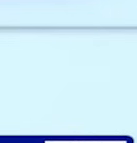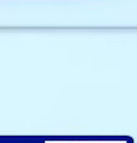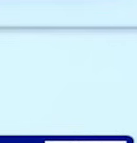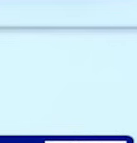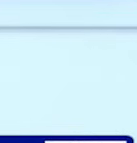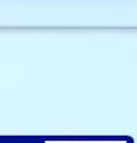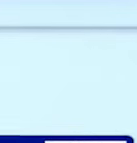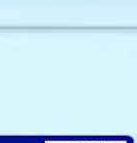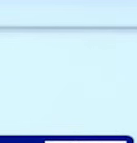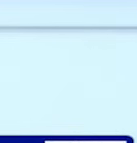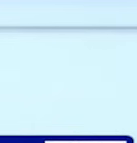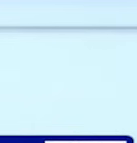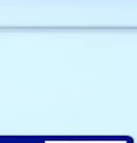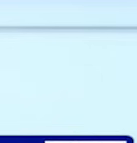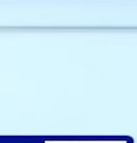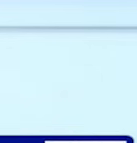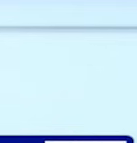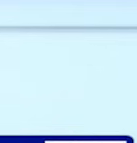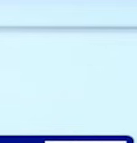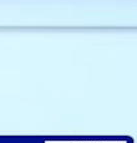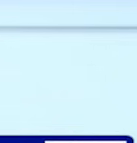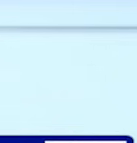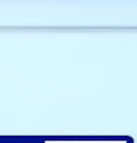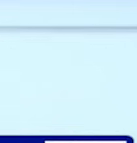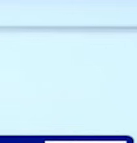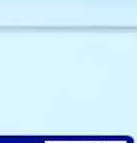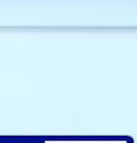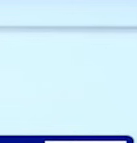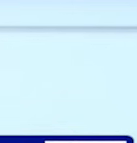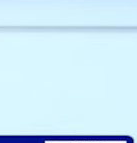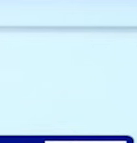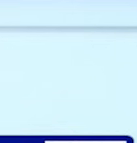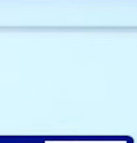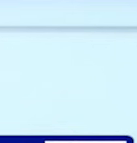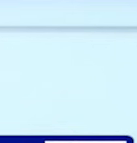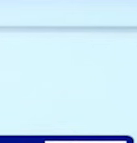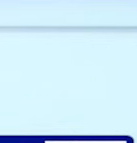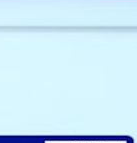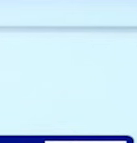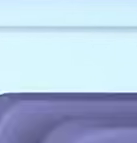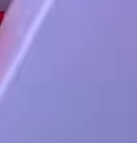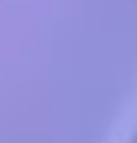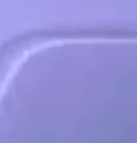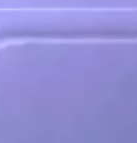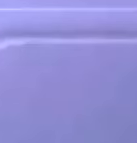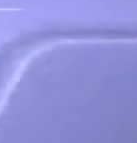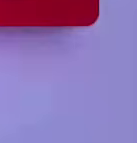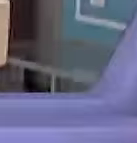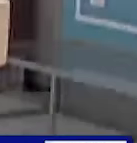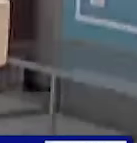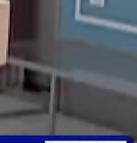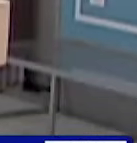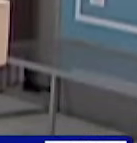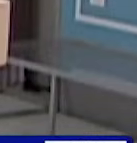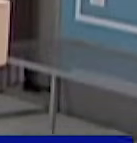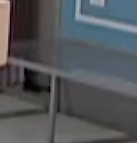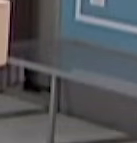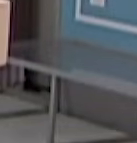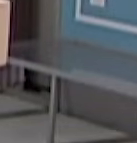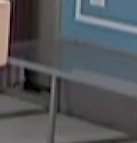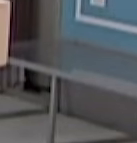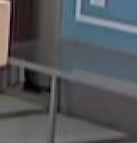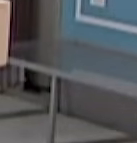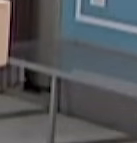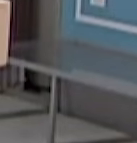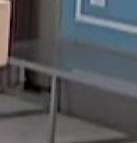modo. Bueno, con esta linda noticia nos vamos despidiendo y nos vamos a reencontrar el lunes. El lunes,